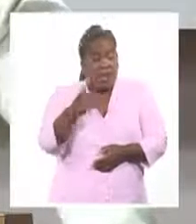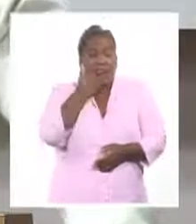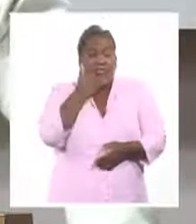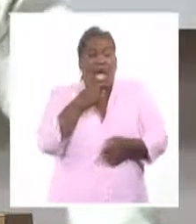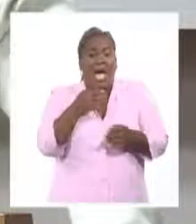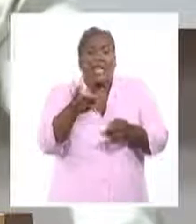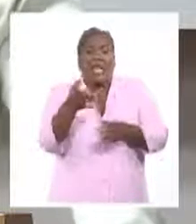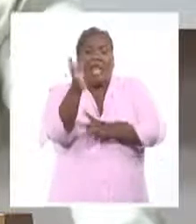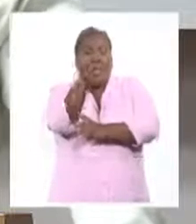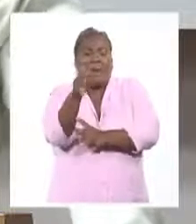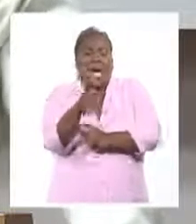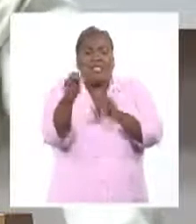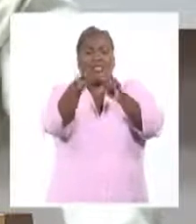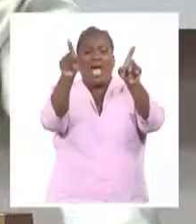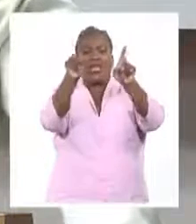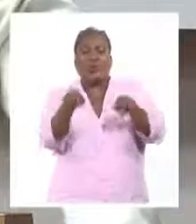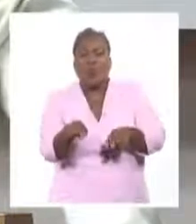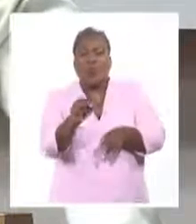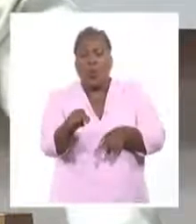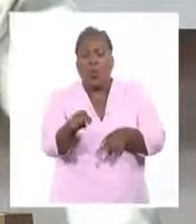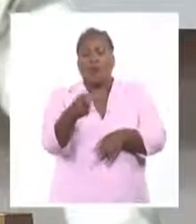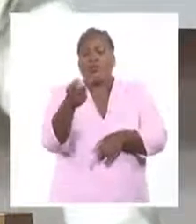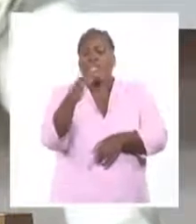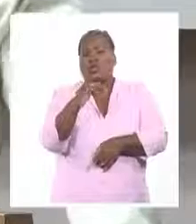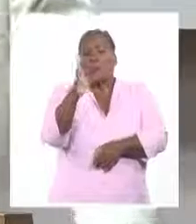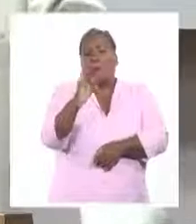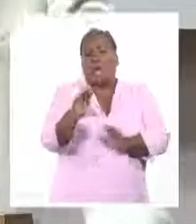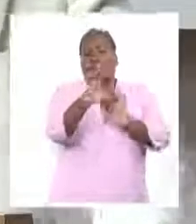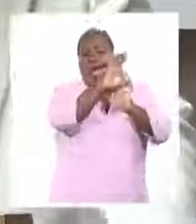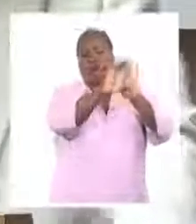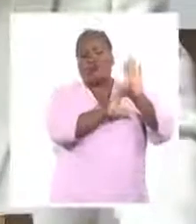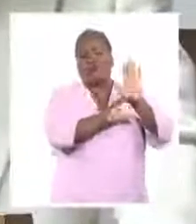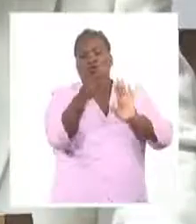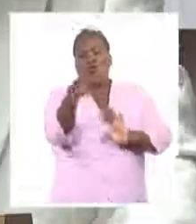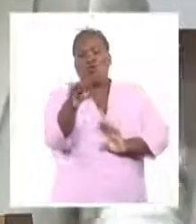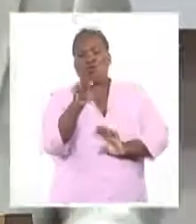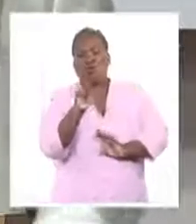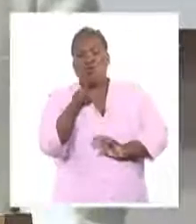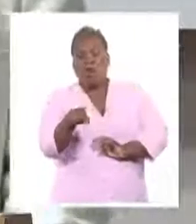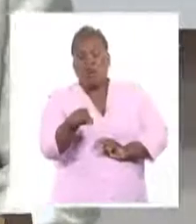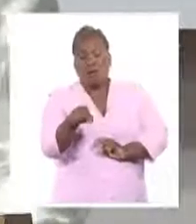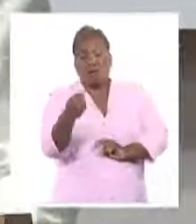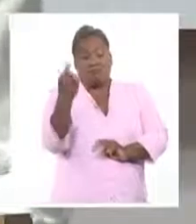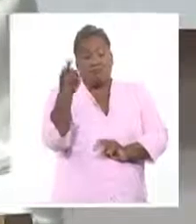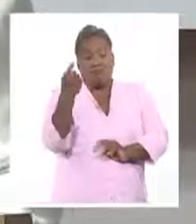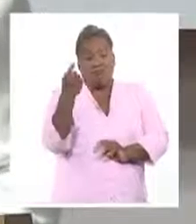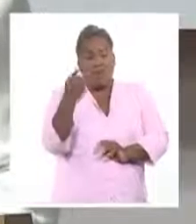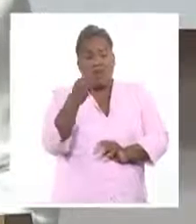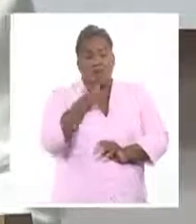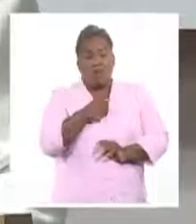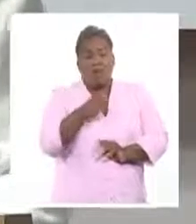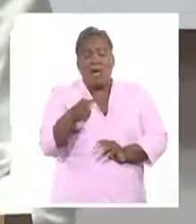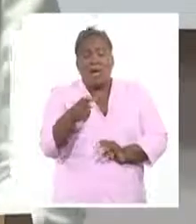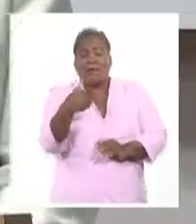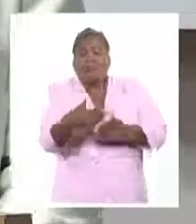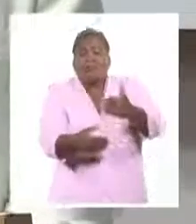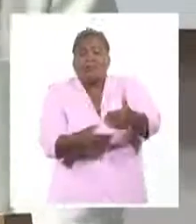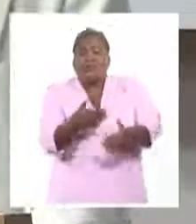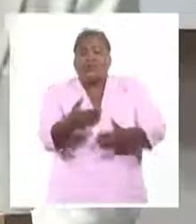patria e irrespetar la nueva Constitución como primer paso al objetivo perverso de desmontar el profundo